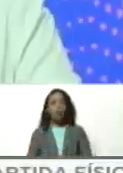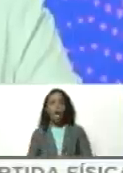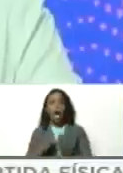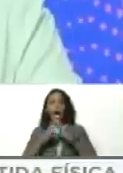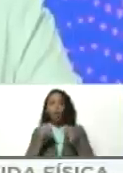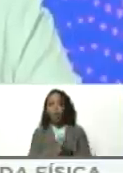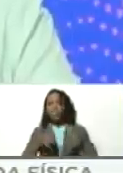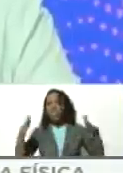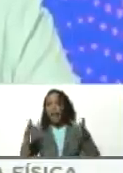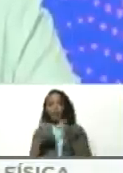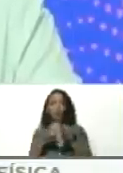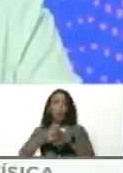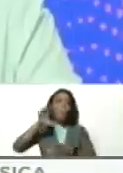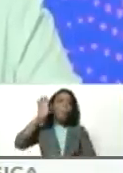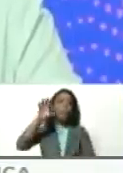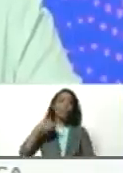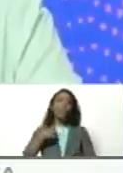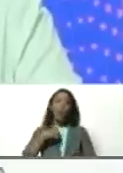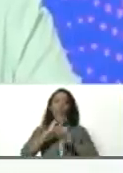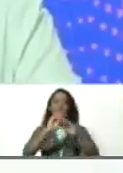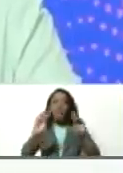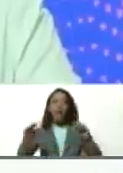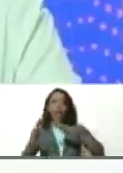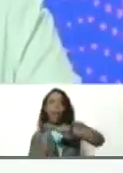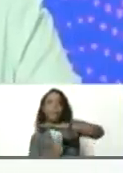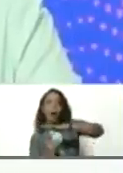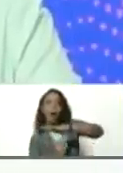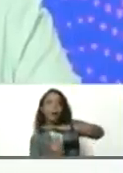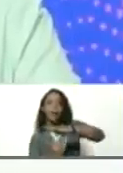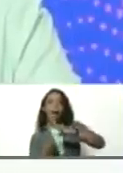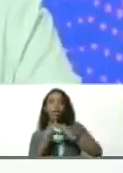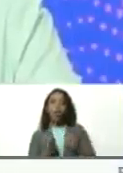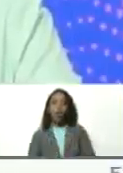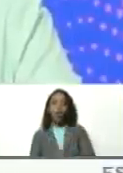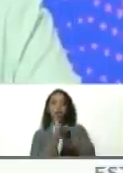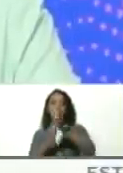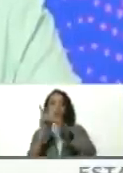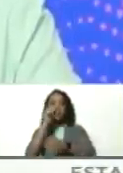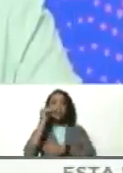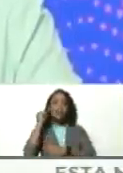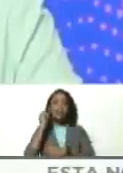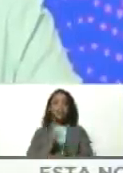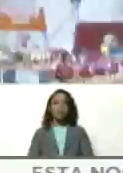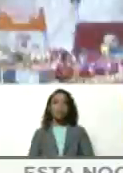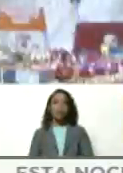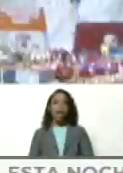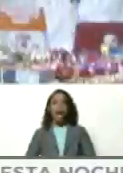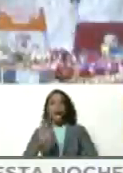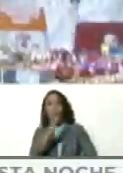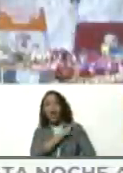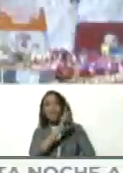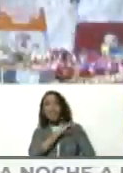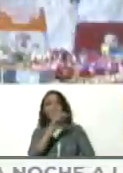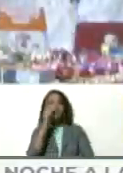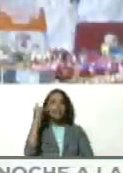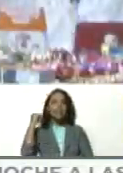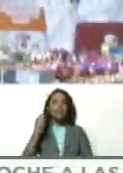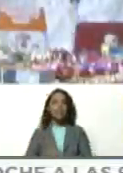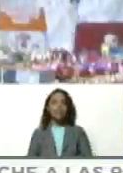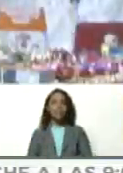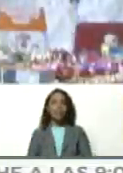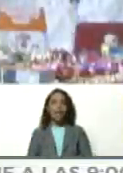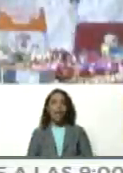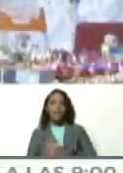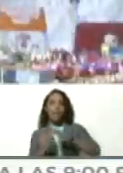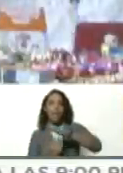el gran pueblo patriótico. Los voy a convocar a las bases, a los líderes y lideresas, a los jefes y jefas de